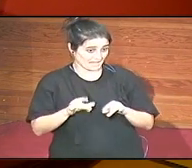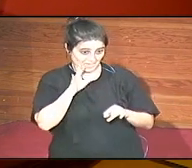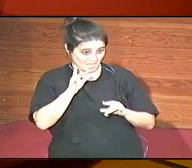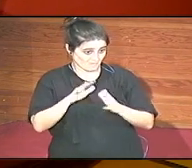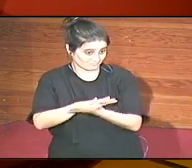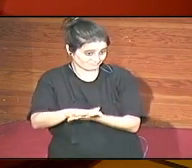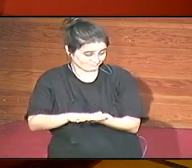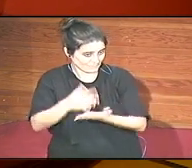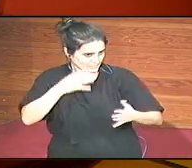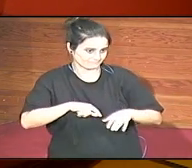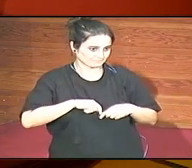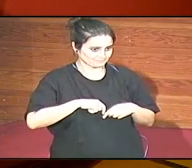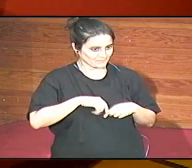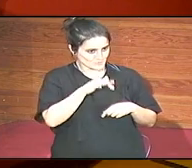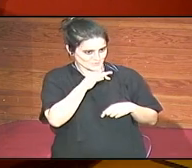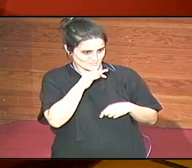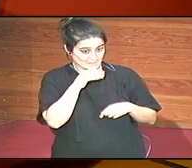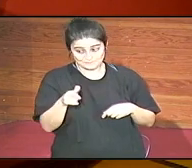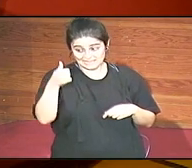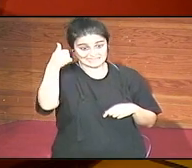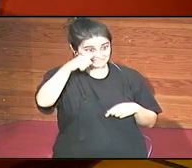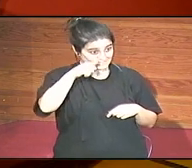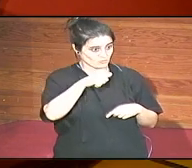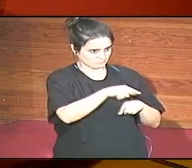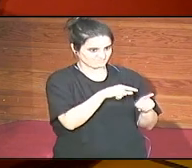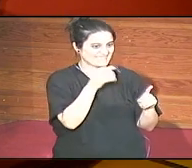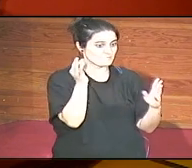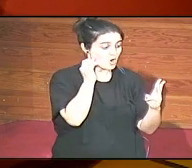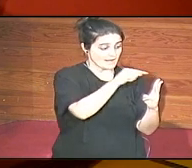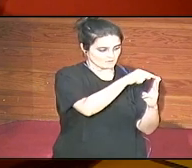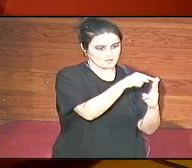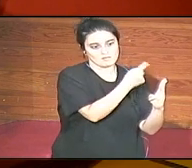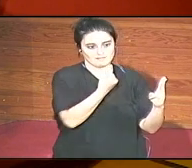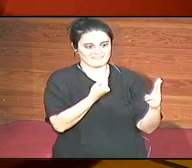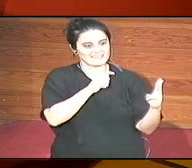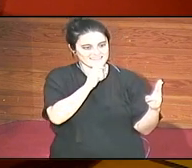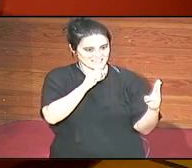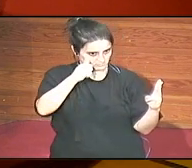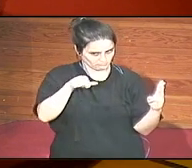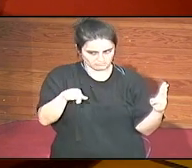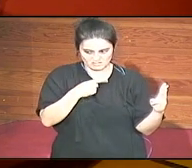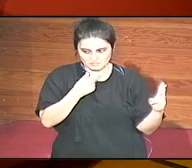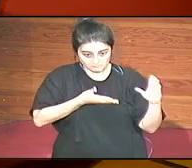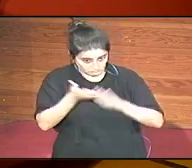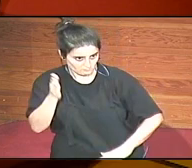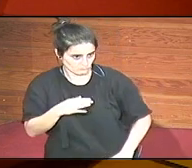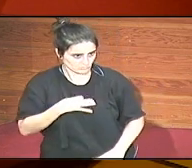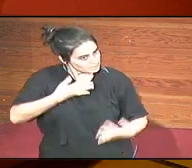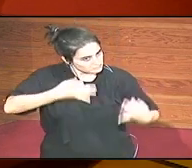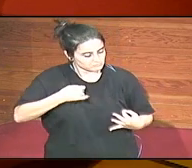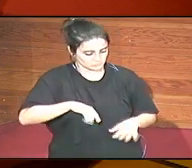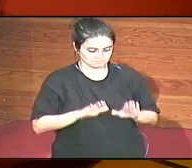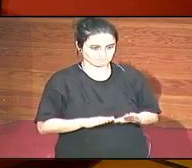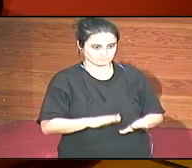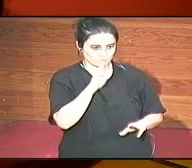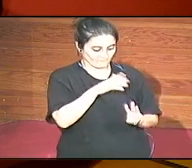chico era un chico que había decidido que en lugar de aunque era joven y podía irse pues se quedaba para defender a su